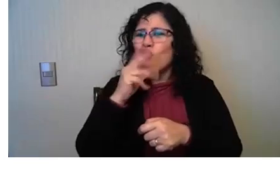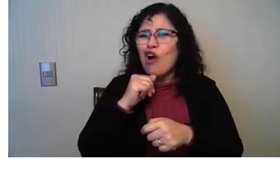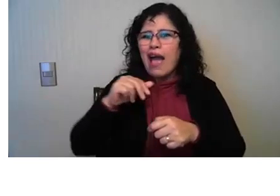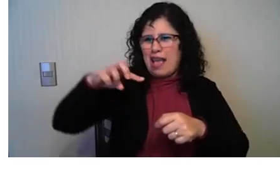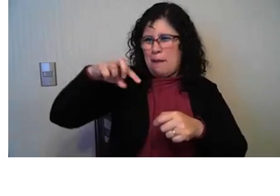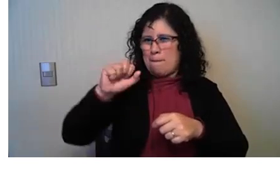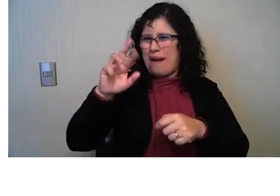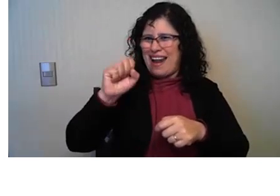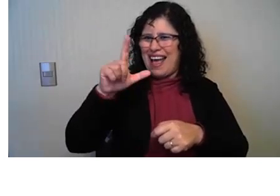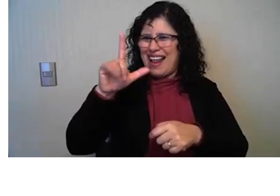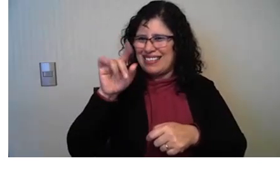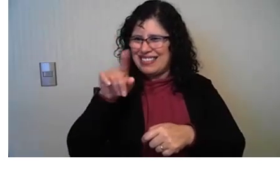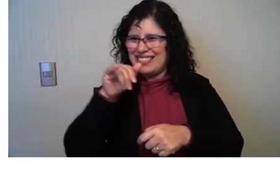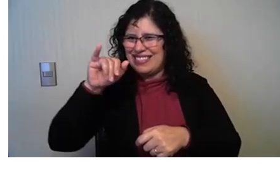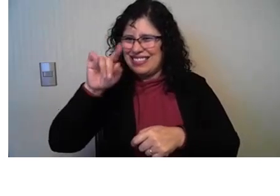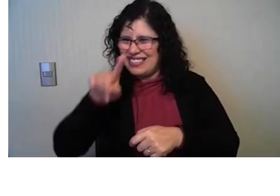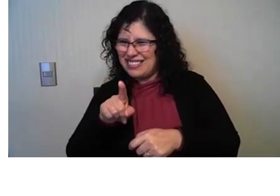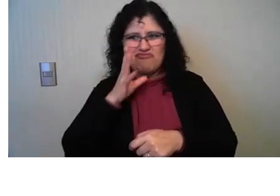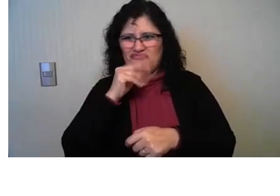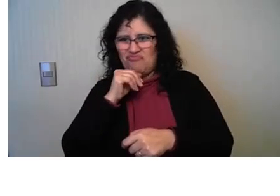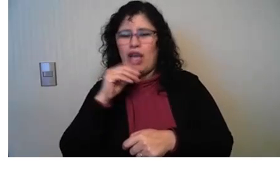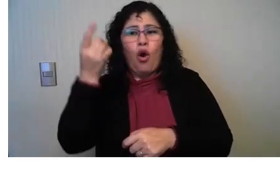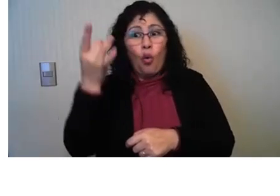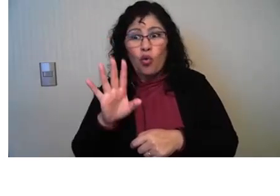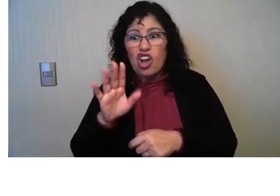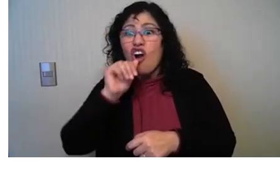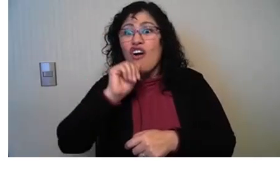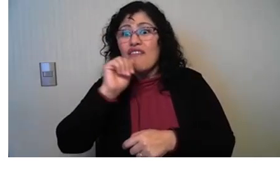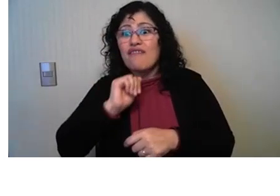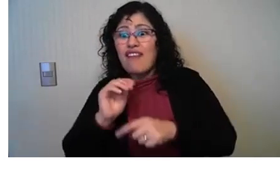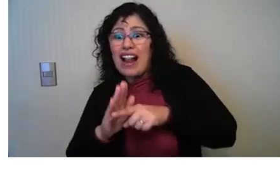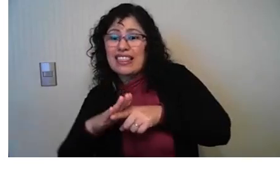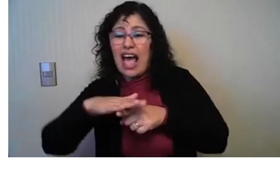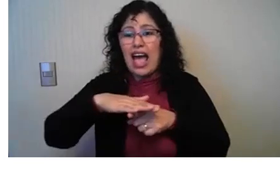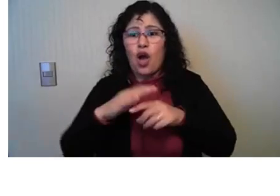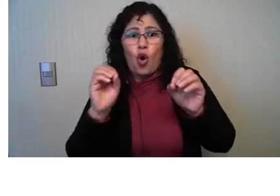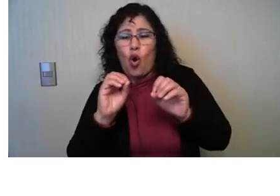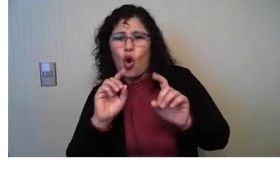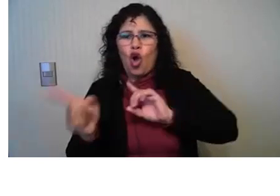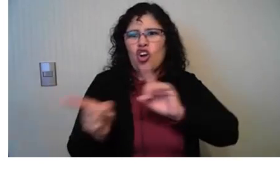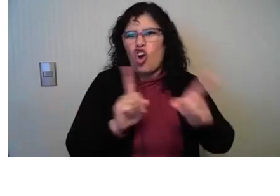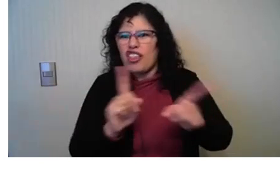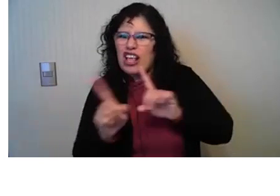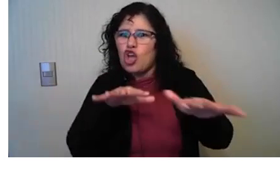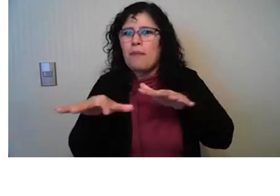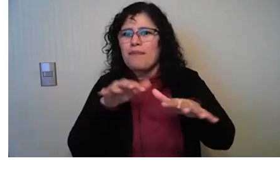sino una falta de coordinación, ¿cierto? O sinergia de los movimientos, que se conoce como